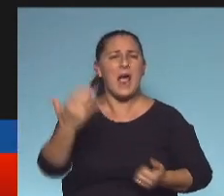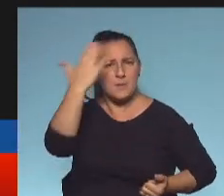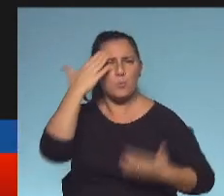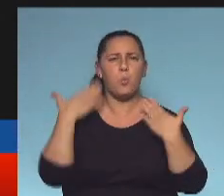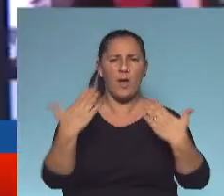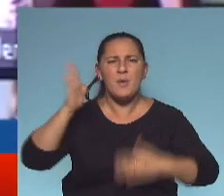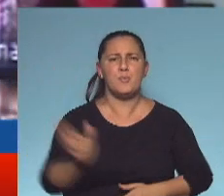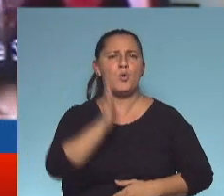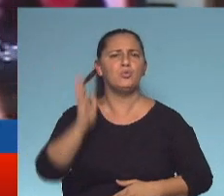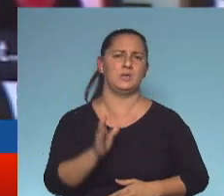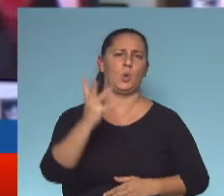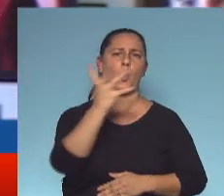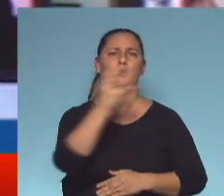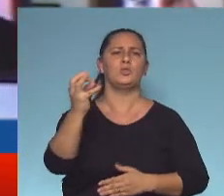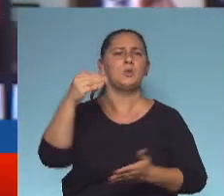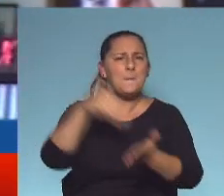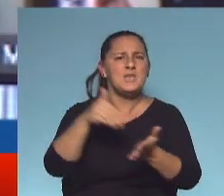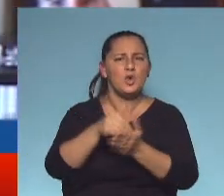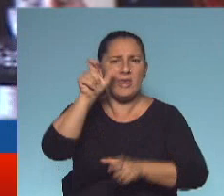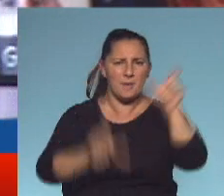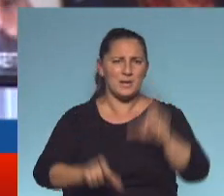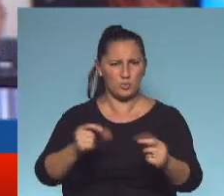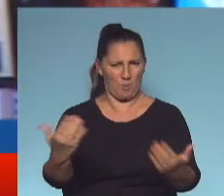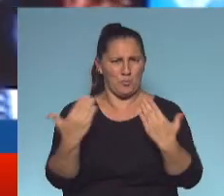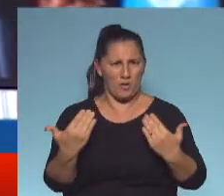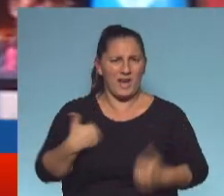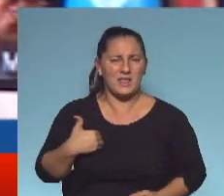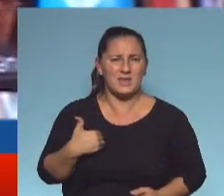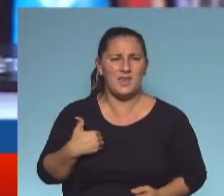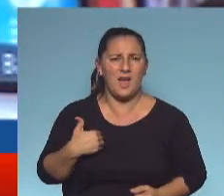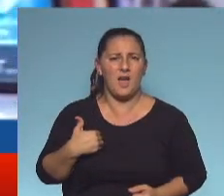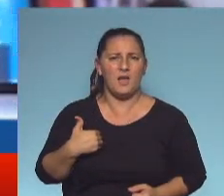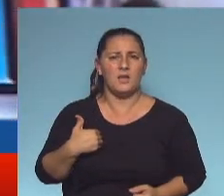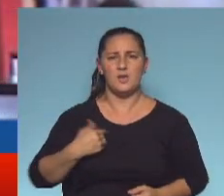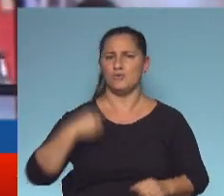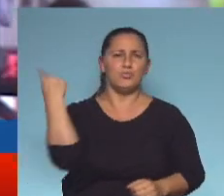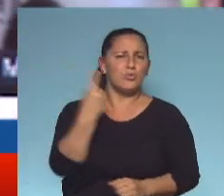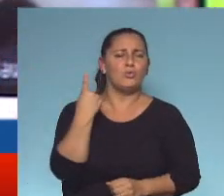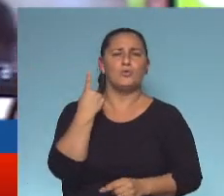para producir alimentos para 400 millones de personas. Y estamos permanentemente